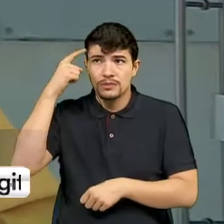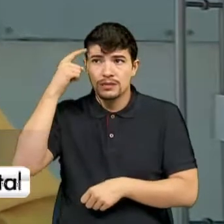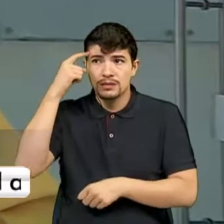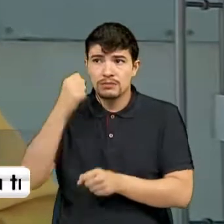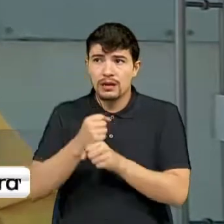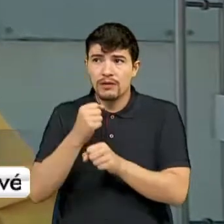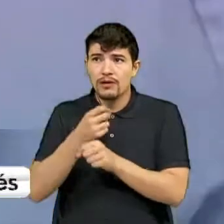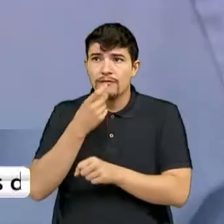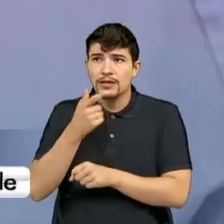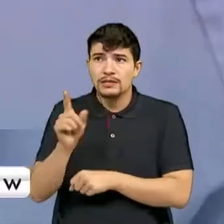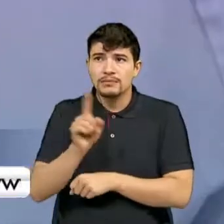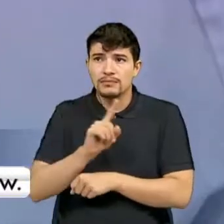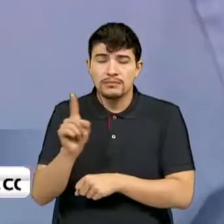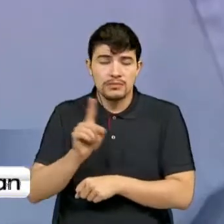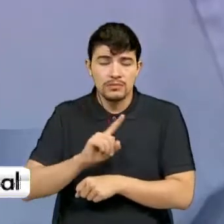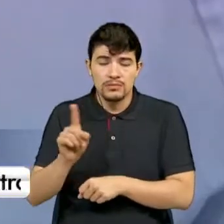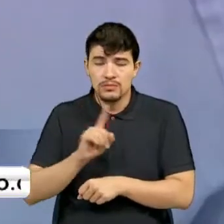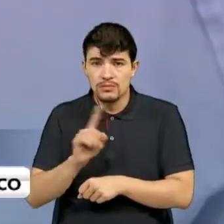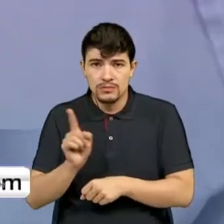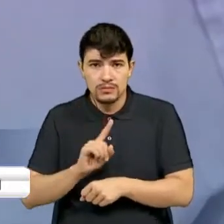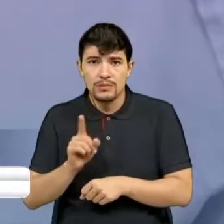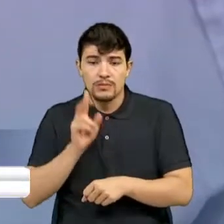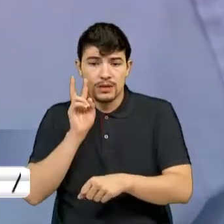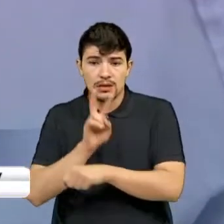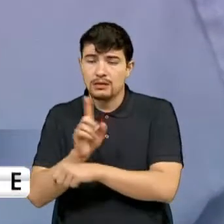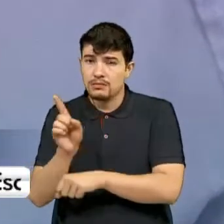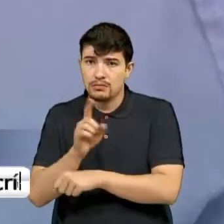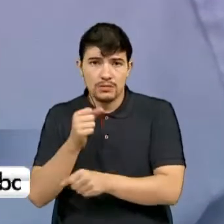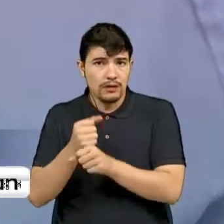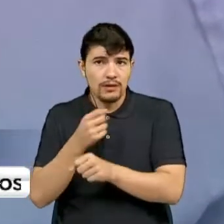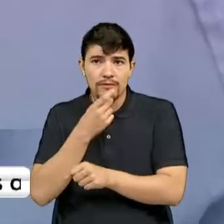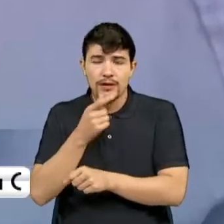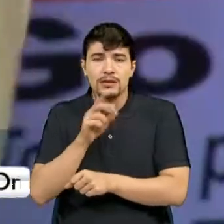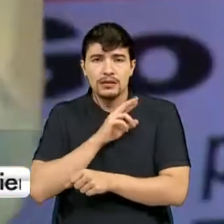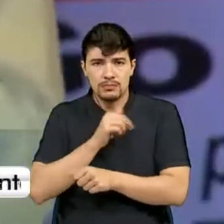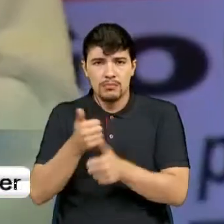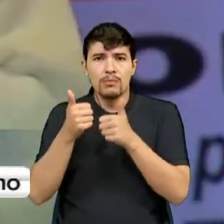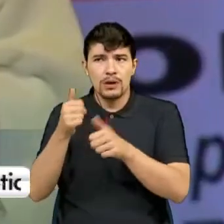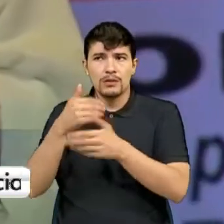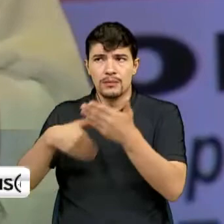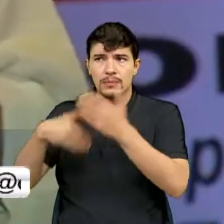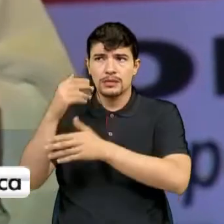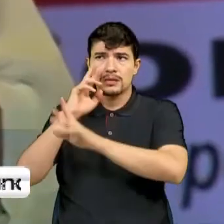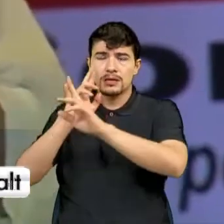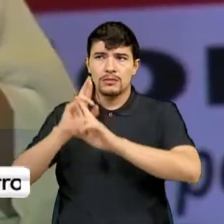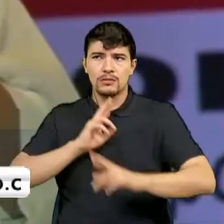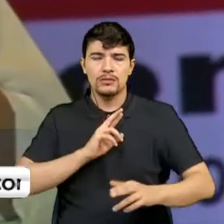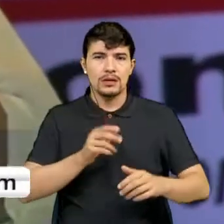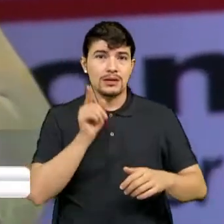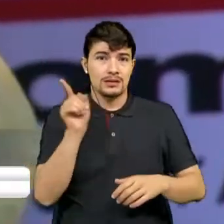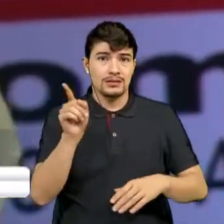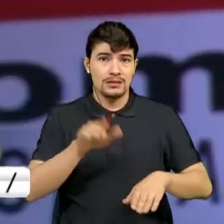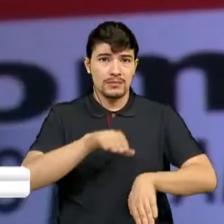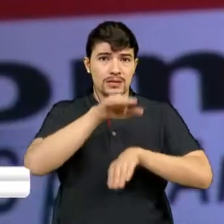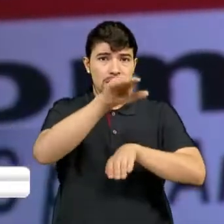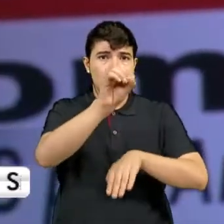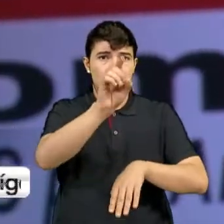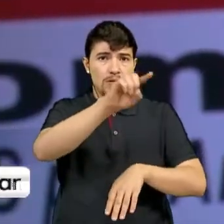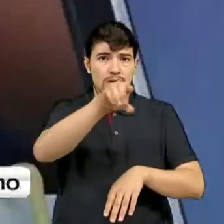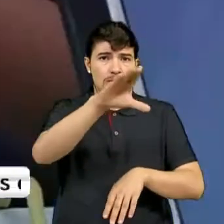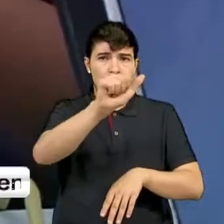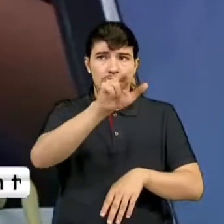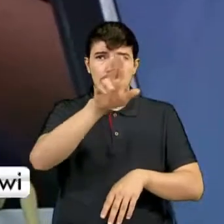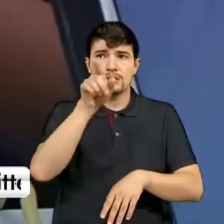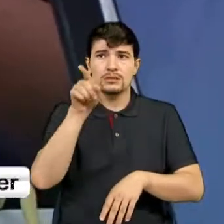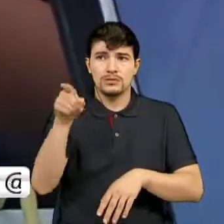pero no, y sería muy bueno que lo empiecen a reconocer. El representante Óscar de Jesús Hurtado fue el autor de